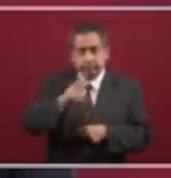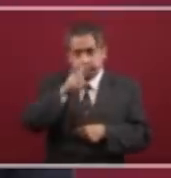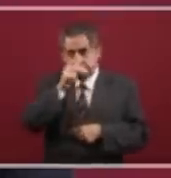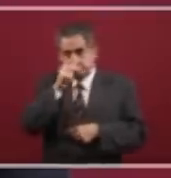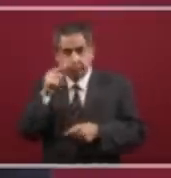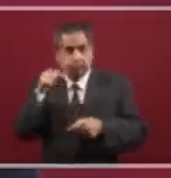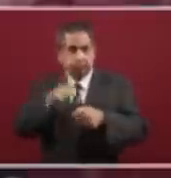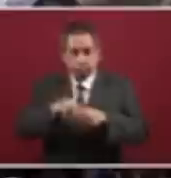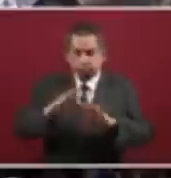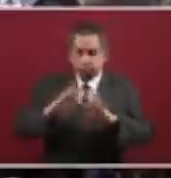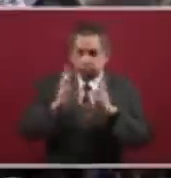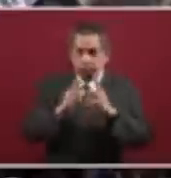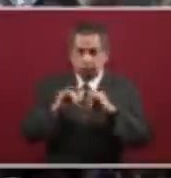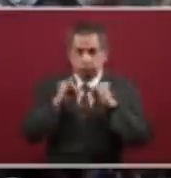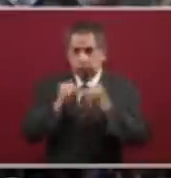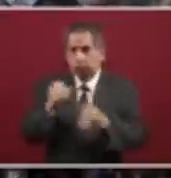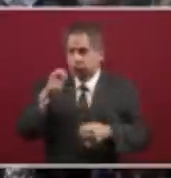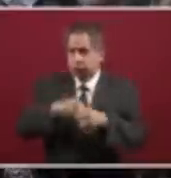sonora